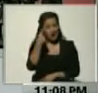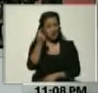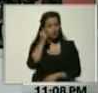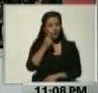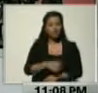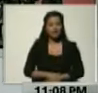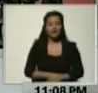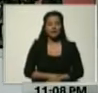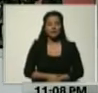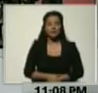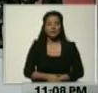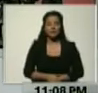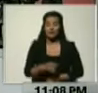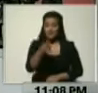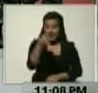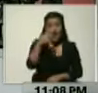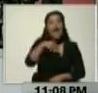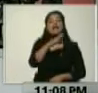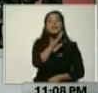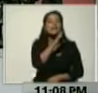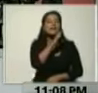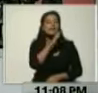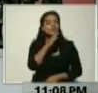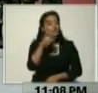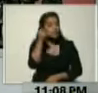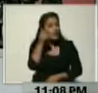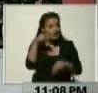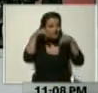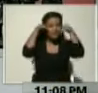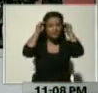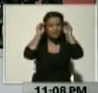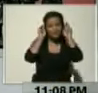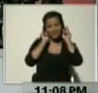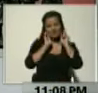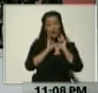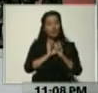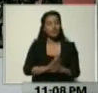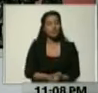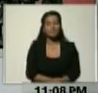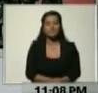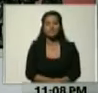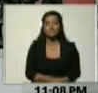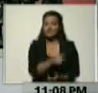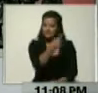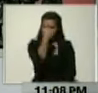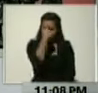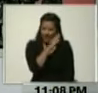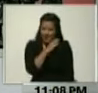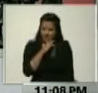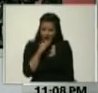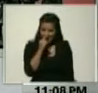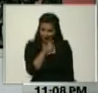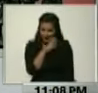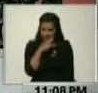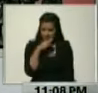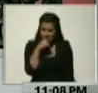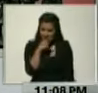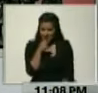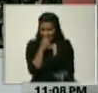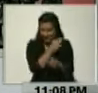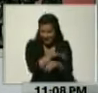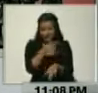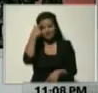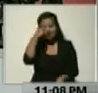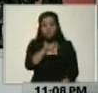Alias Maricori, o mejor dicho, María Solita, anda muy asustado. En la reunión